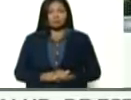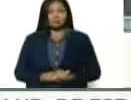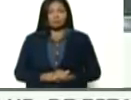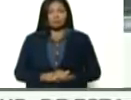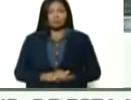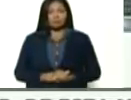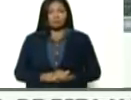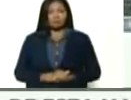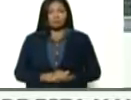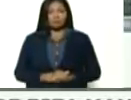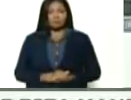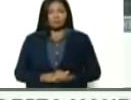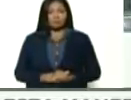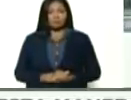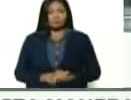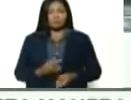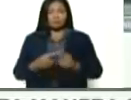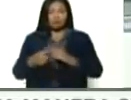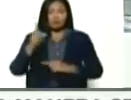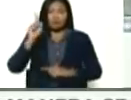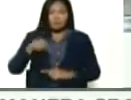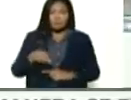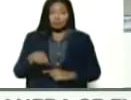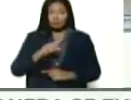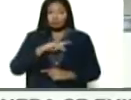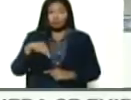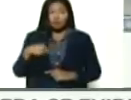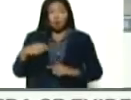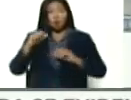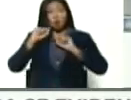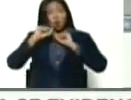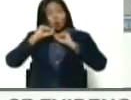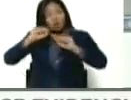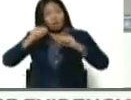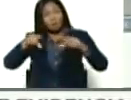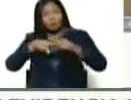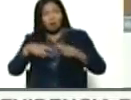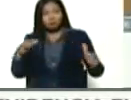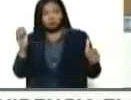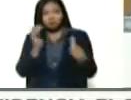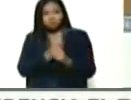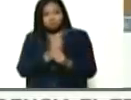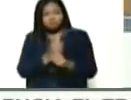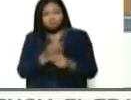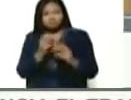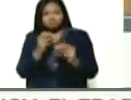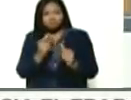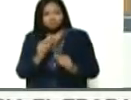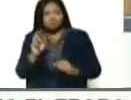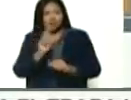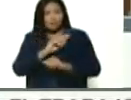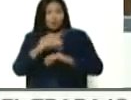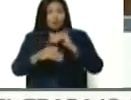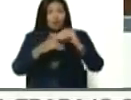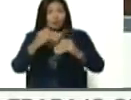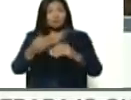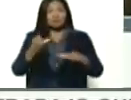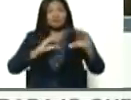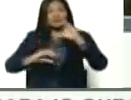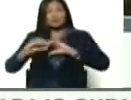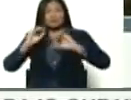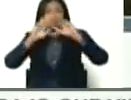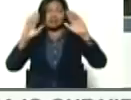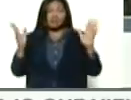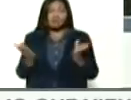pero además logramos qatar el avance de la ciencia a nivel